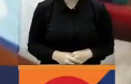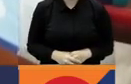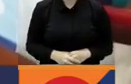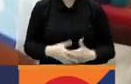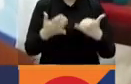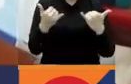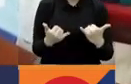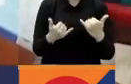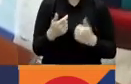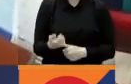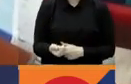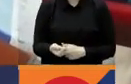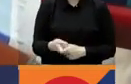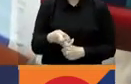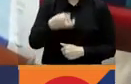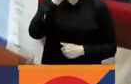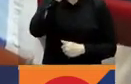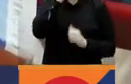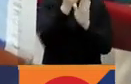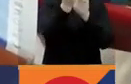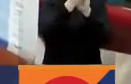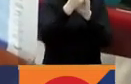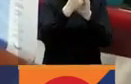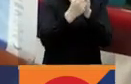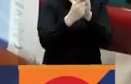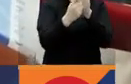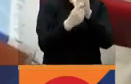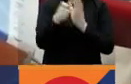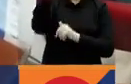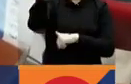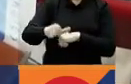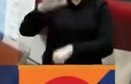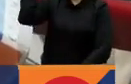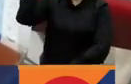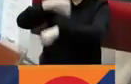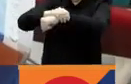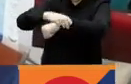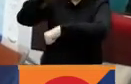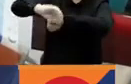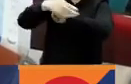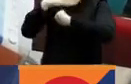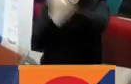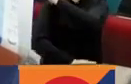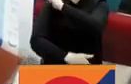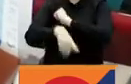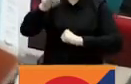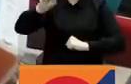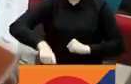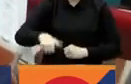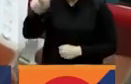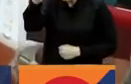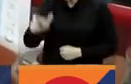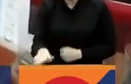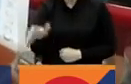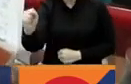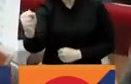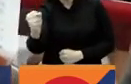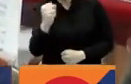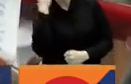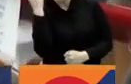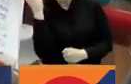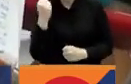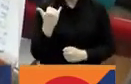Endurecer los mecanismos de sanción penal cuando se están presentando hurtos calificados o hurtos